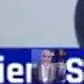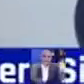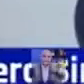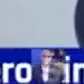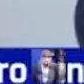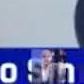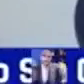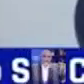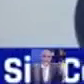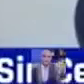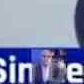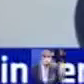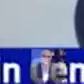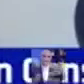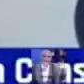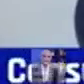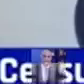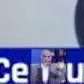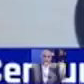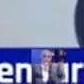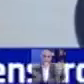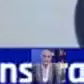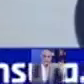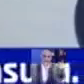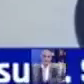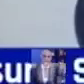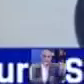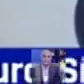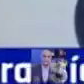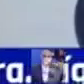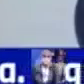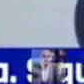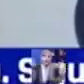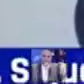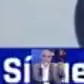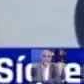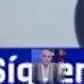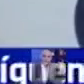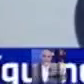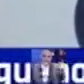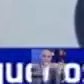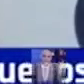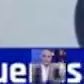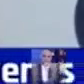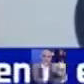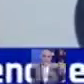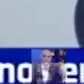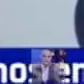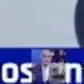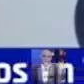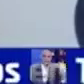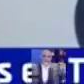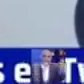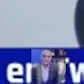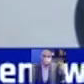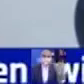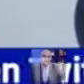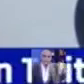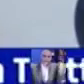a Lili Telles, nunca es suficiente pensar que llegó ahí pues